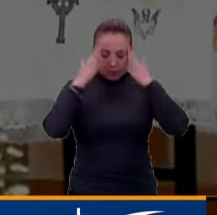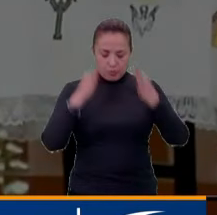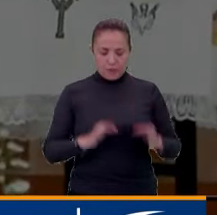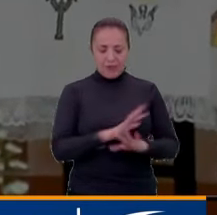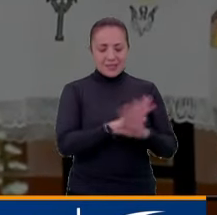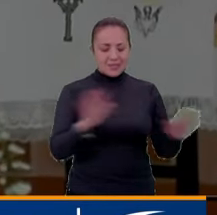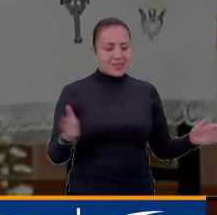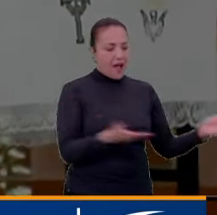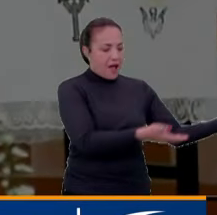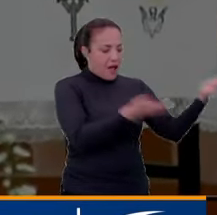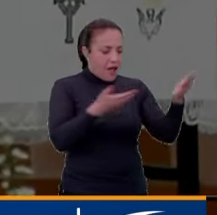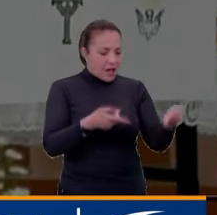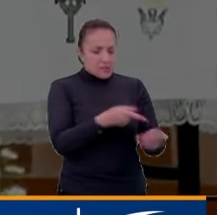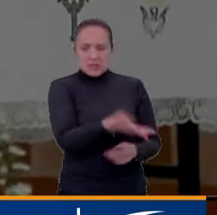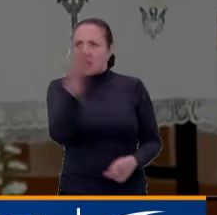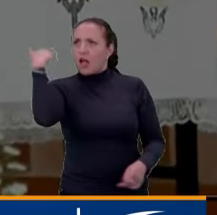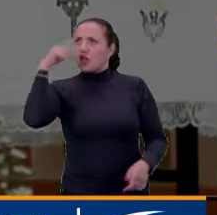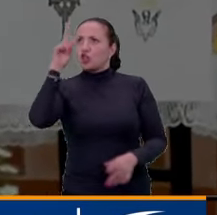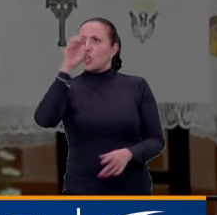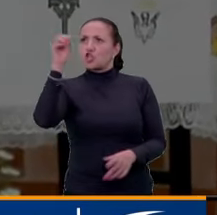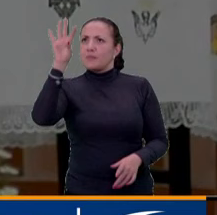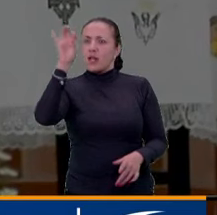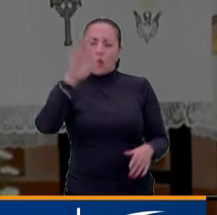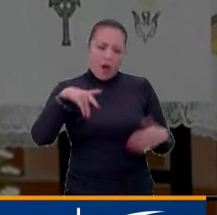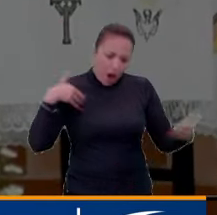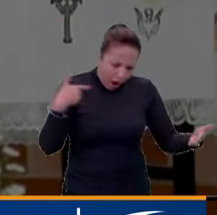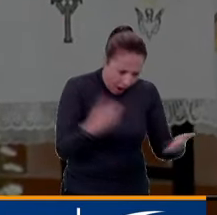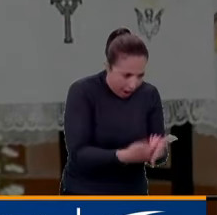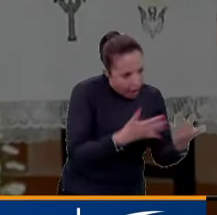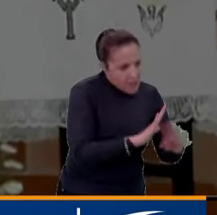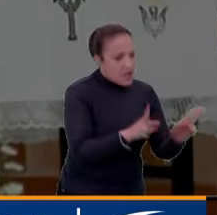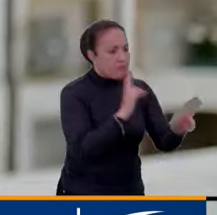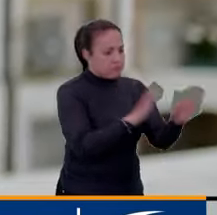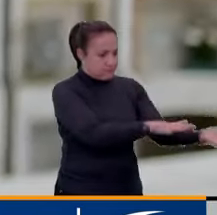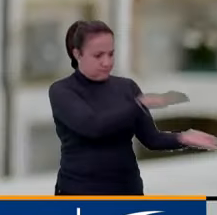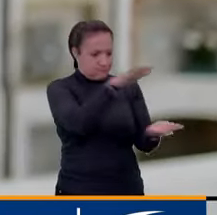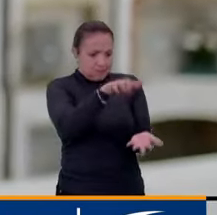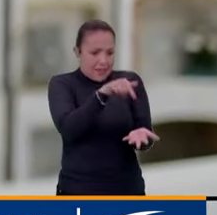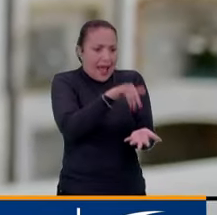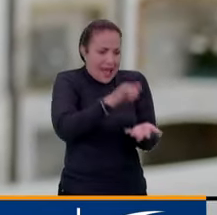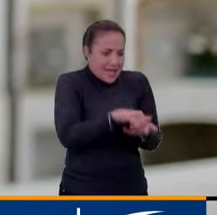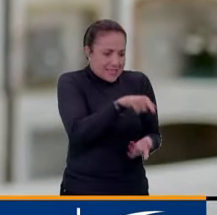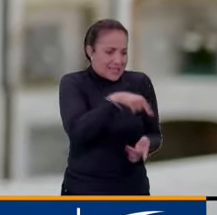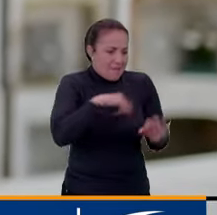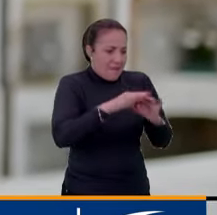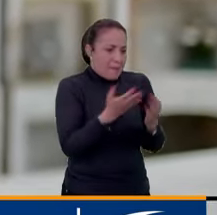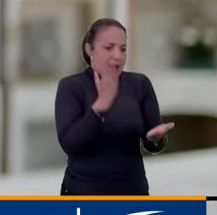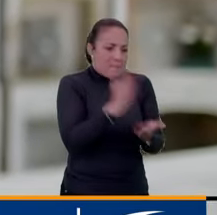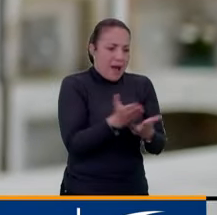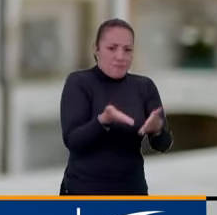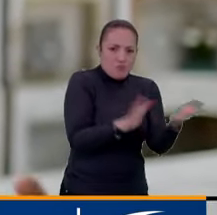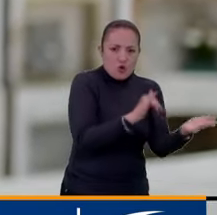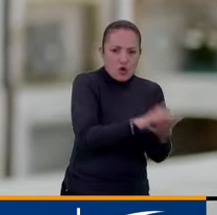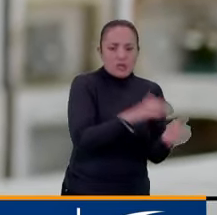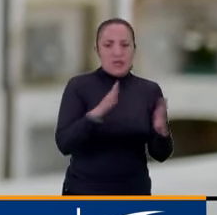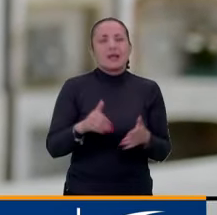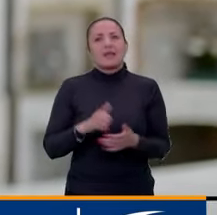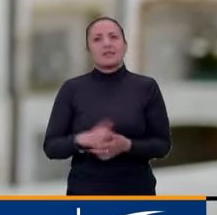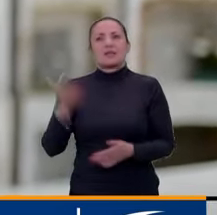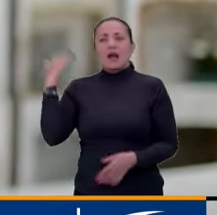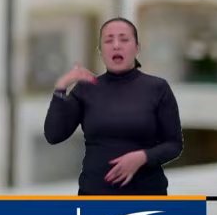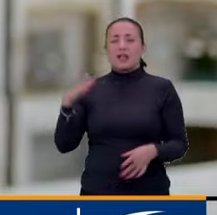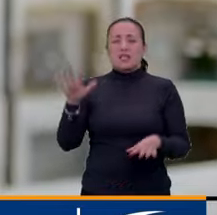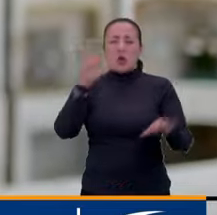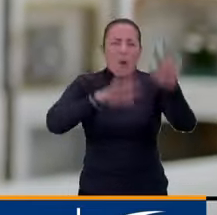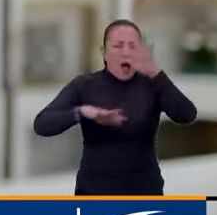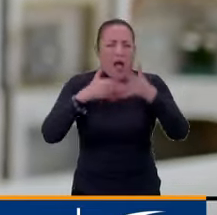del que no tenía noticias desde 2009 seres luz y voz dentro de tanta oscuridad no que es la búsqueda de